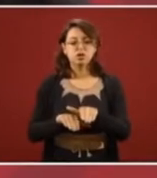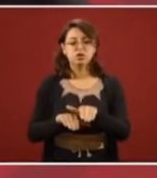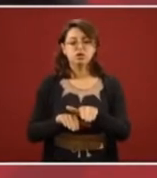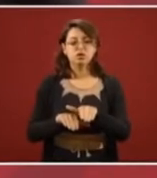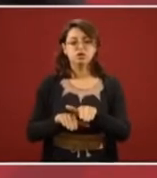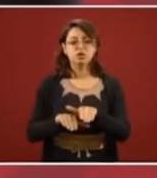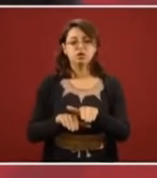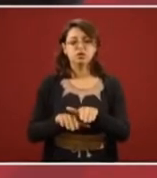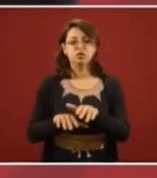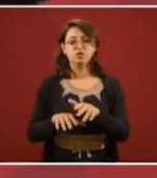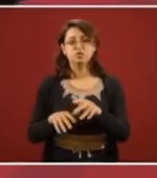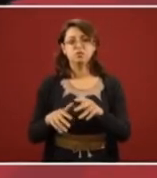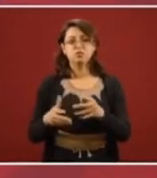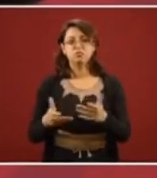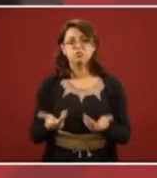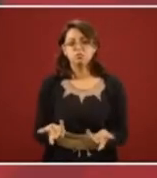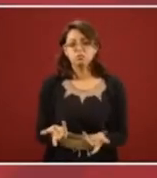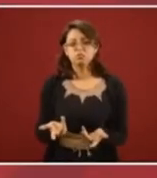cómo